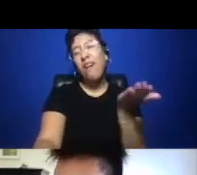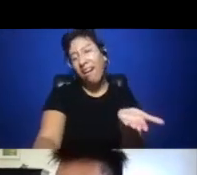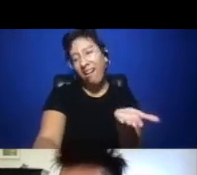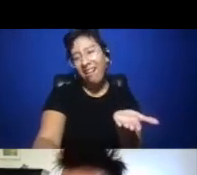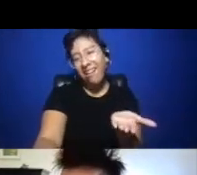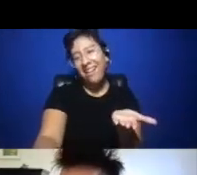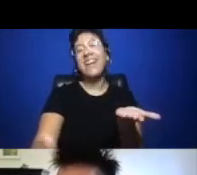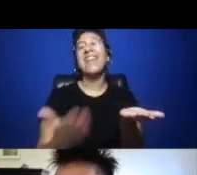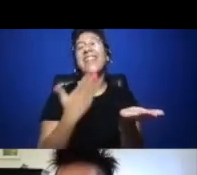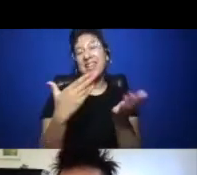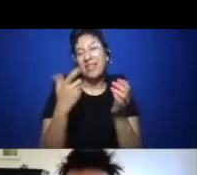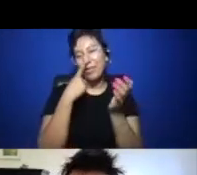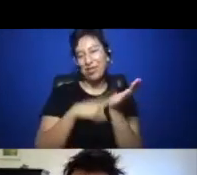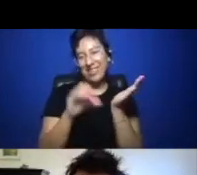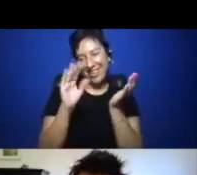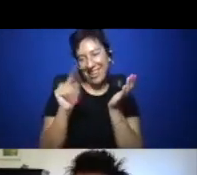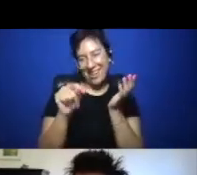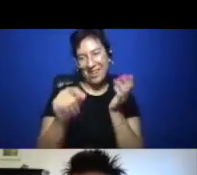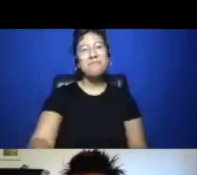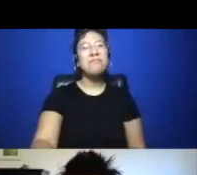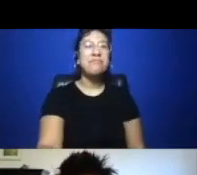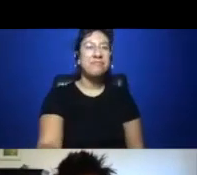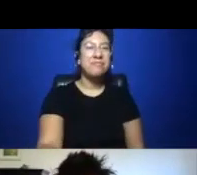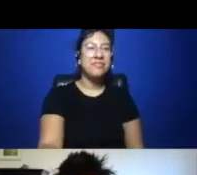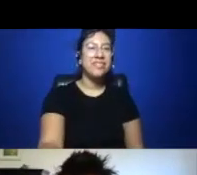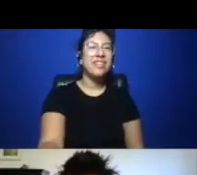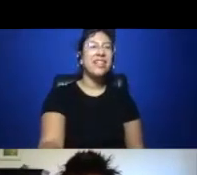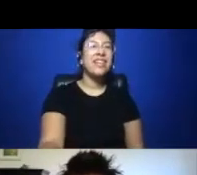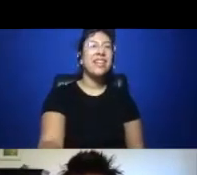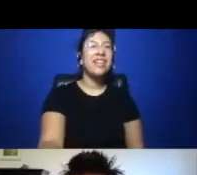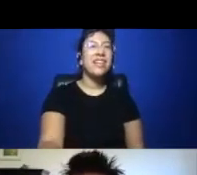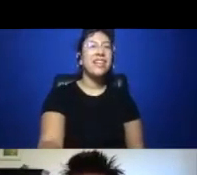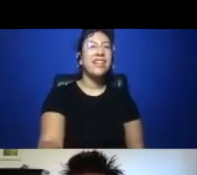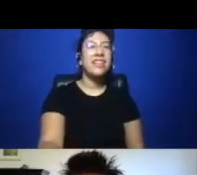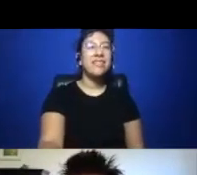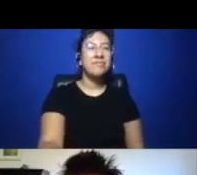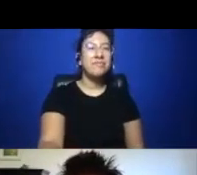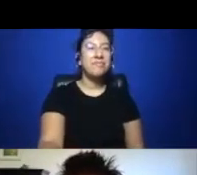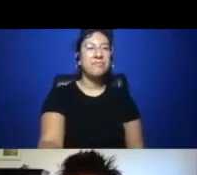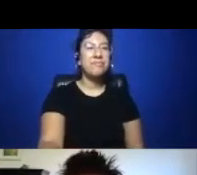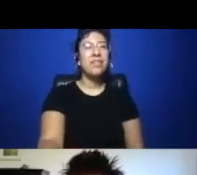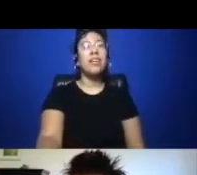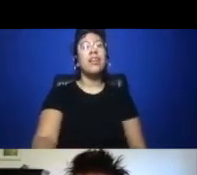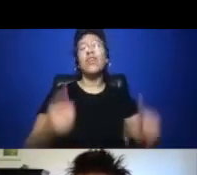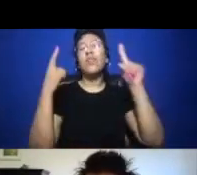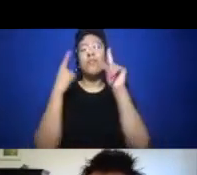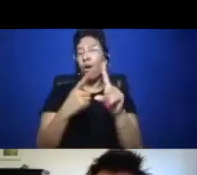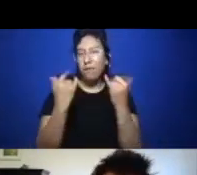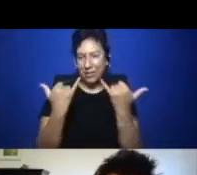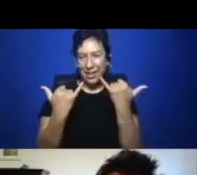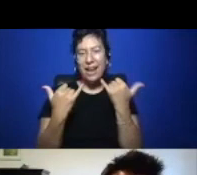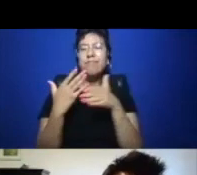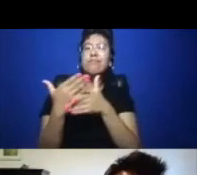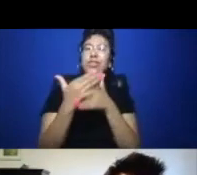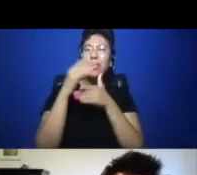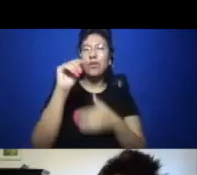Bueno, gracias por jugar esto conmigo. Las metas del día de hoy es compartir unas herramientas con ustedes para que